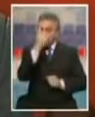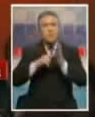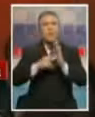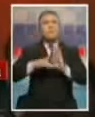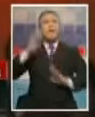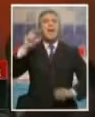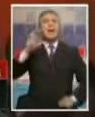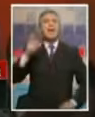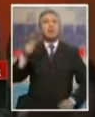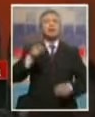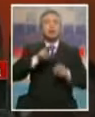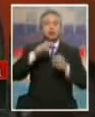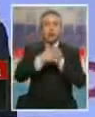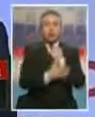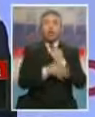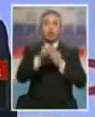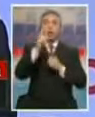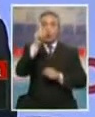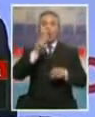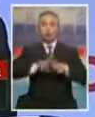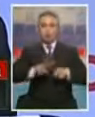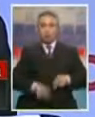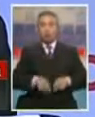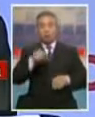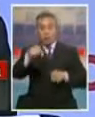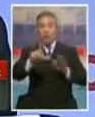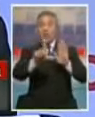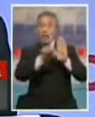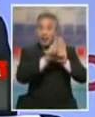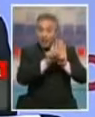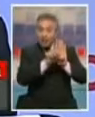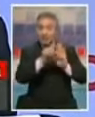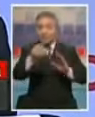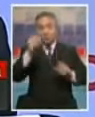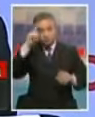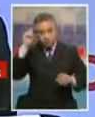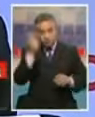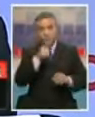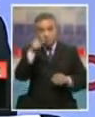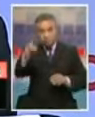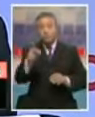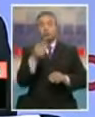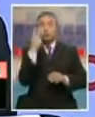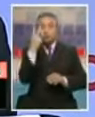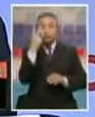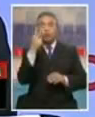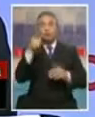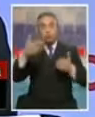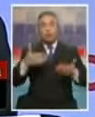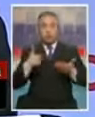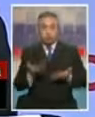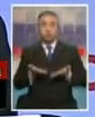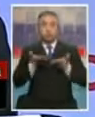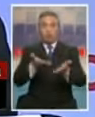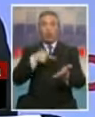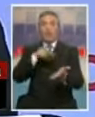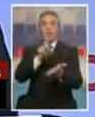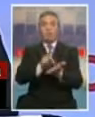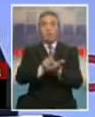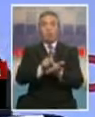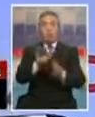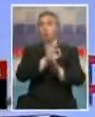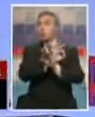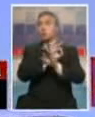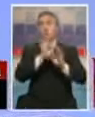en un minuto. Breve, a recordar que la ley para crear dos universidades en Aysén y en Rancagua la presenté como diputado y nunca le quisieron